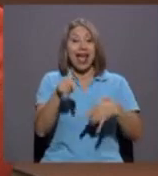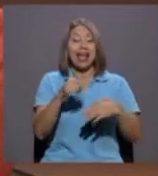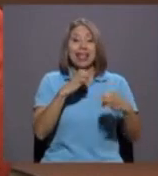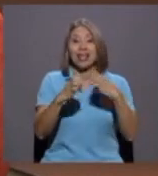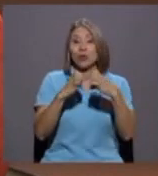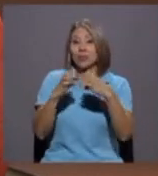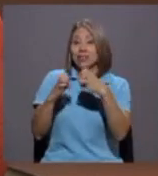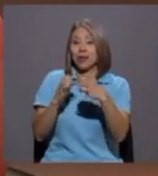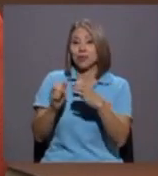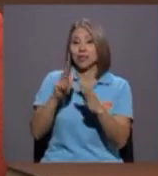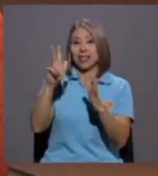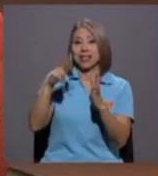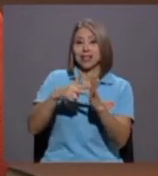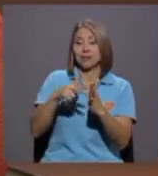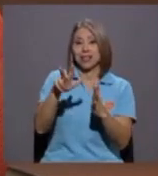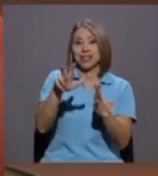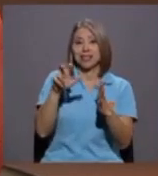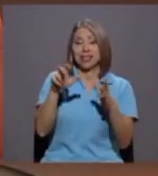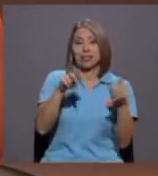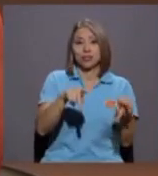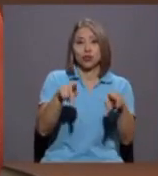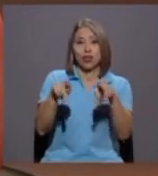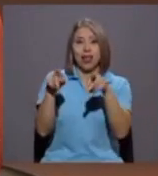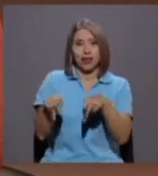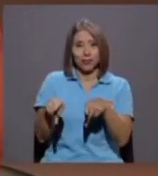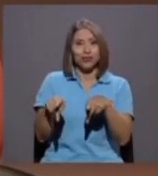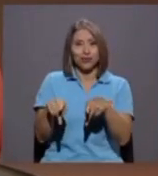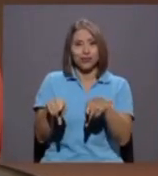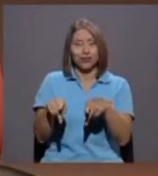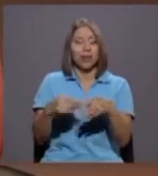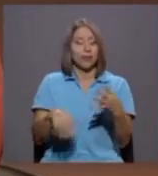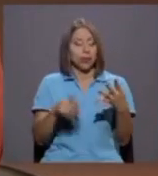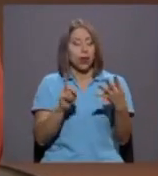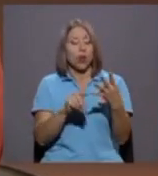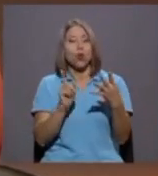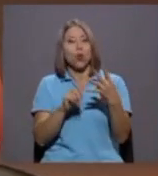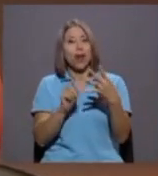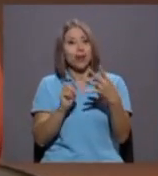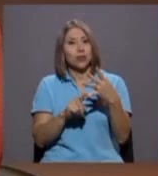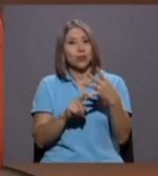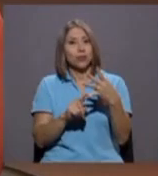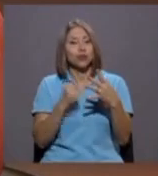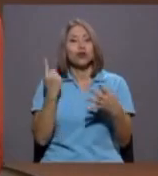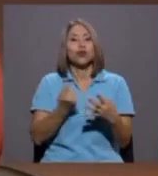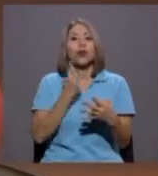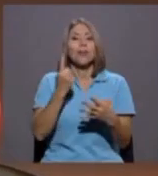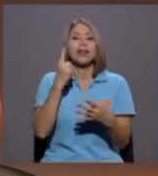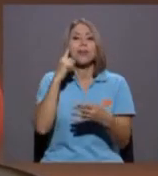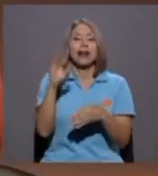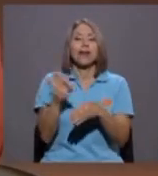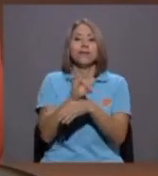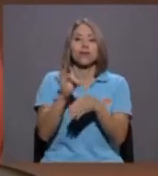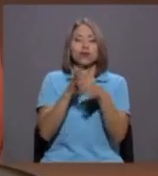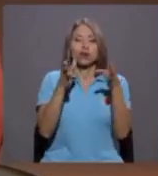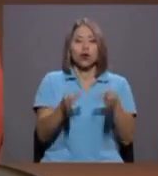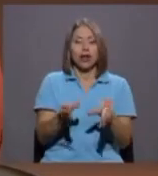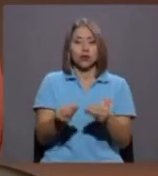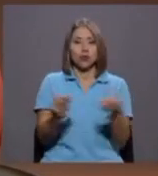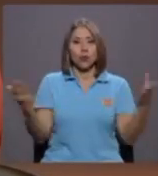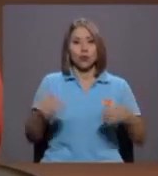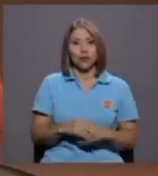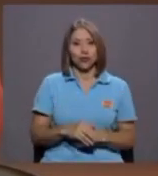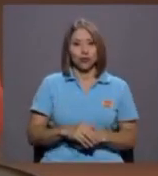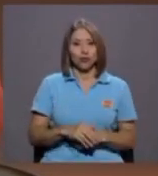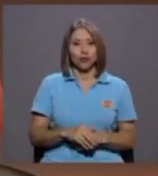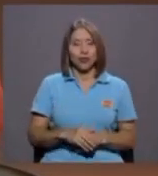a 3.300 ciudadanos. Y un cuarto módulo solamente para funcionarios públicos, para poder